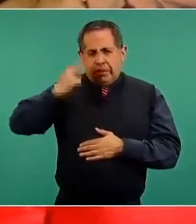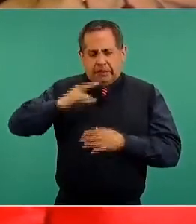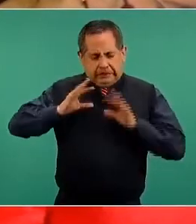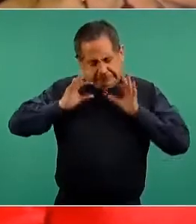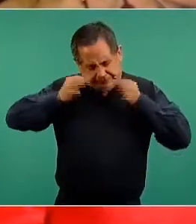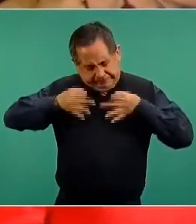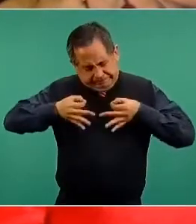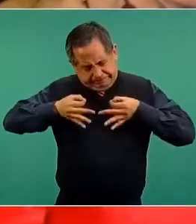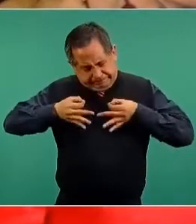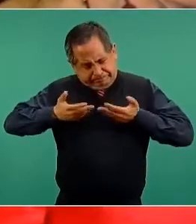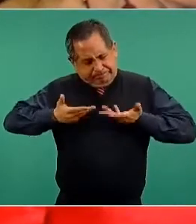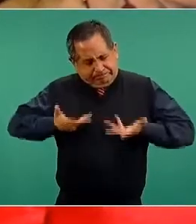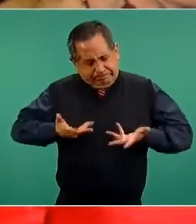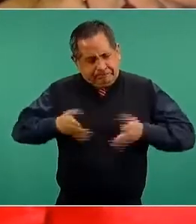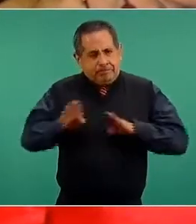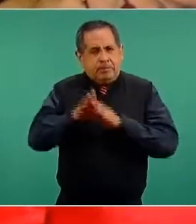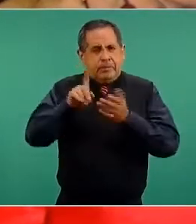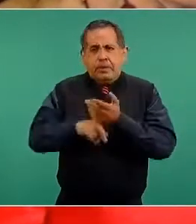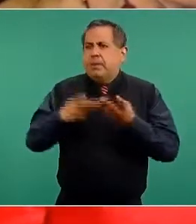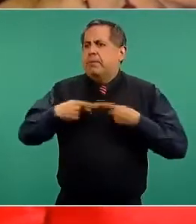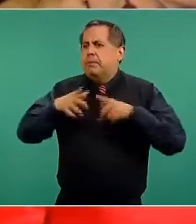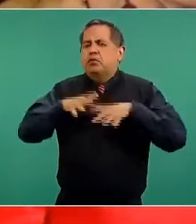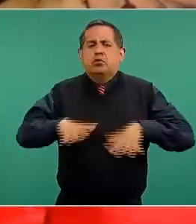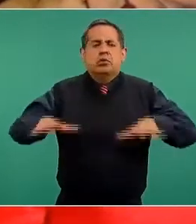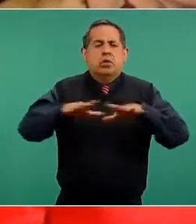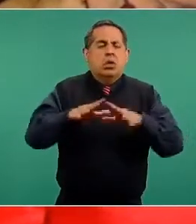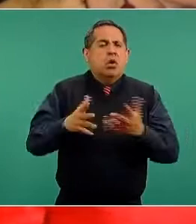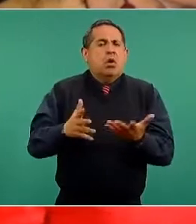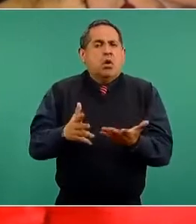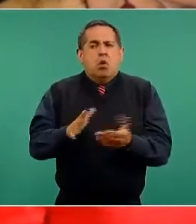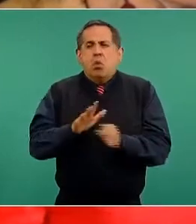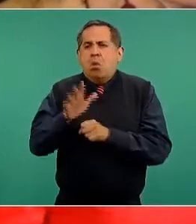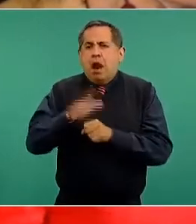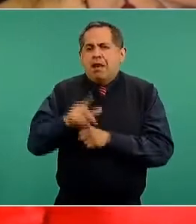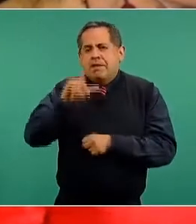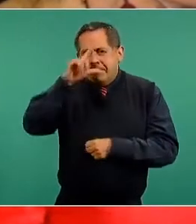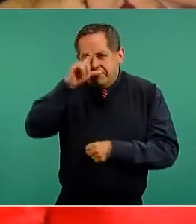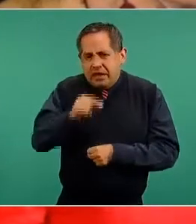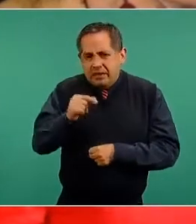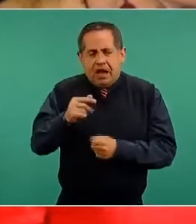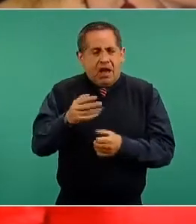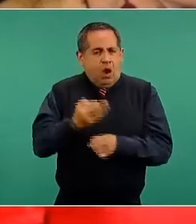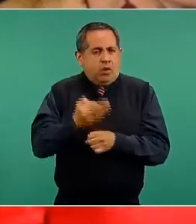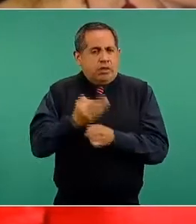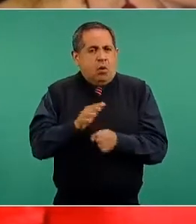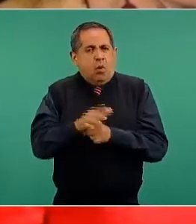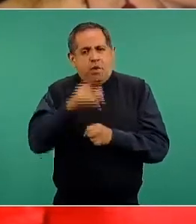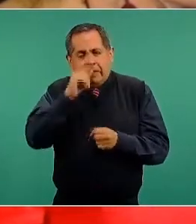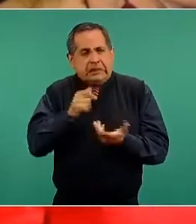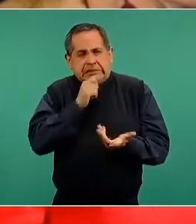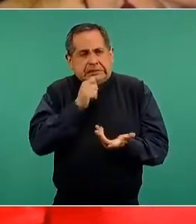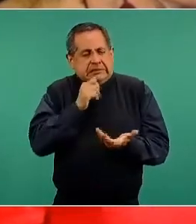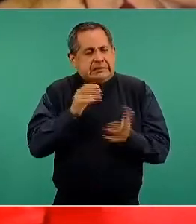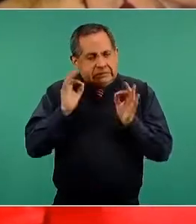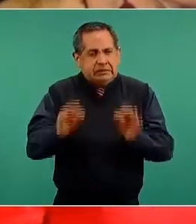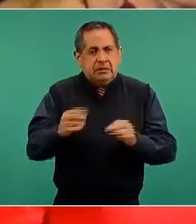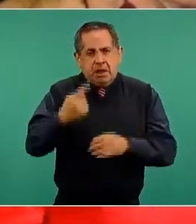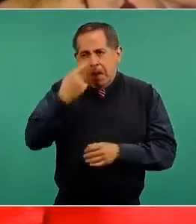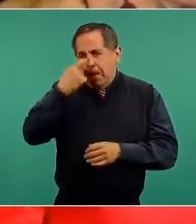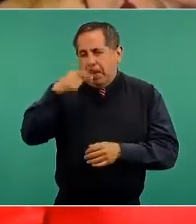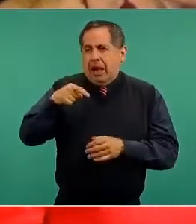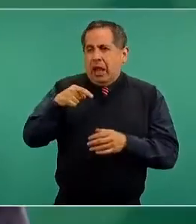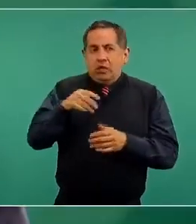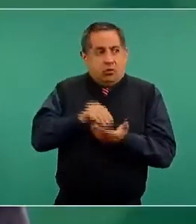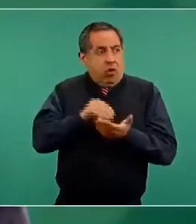y no solo como gobierno, sino como sociedad, ¿qué nos ha fallado a estas alturas de la pandemia? Para tener estos índices